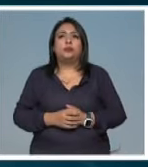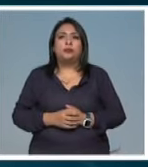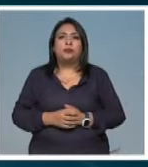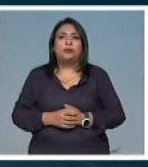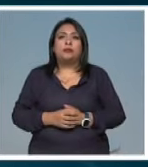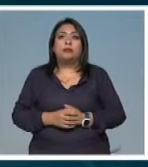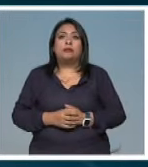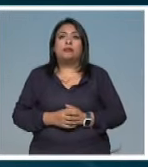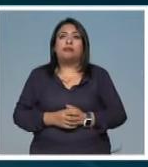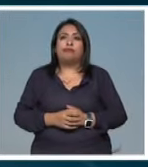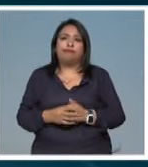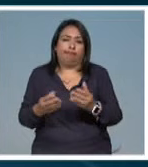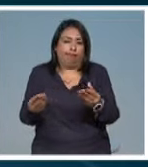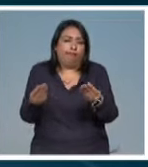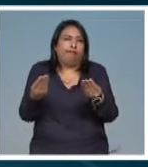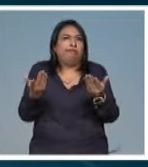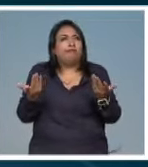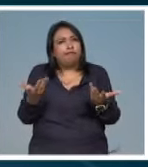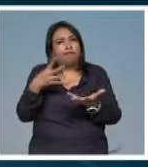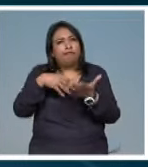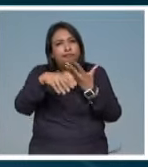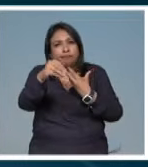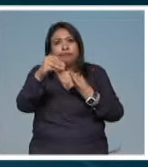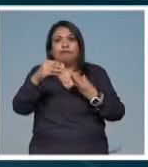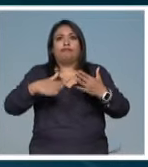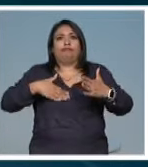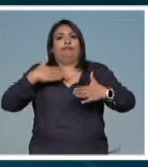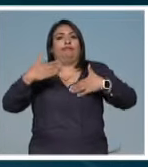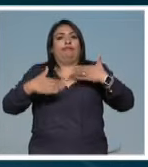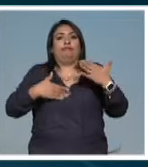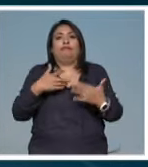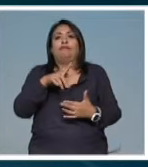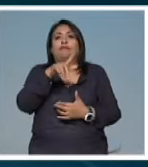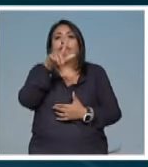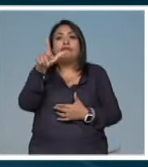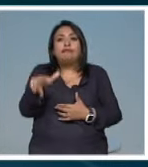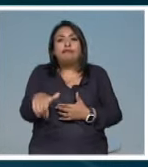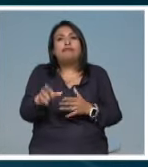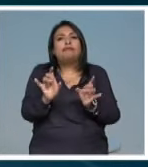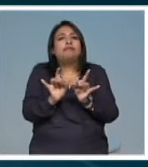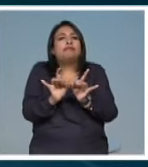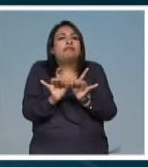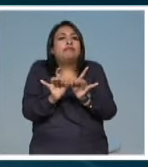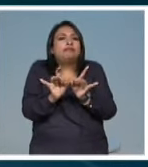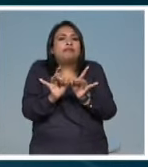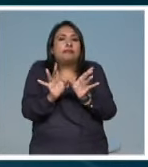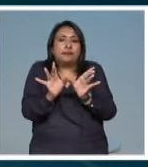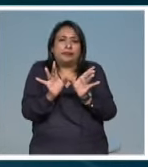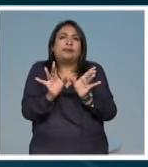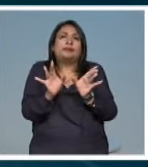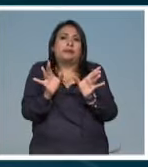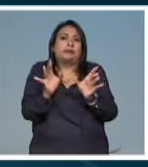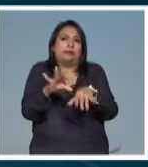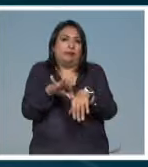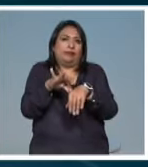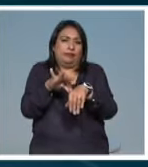Me devolvió cierta pues alegría, ¿no? Después de toda la situación que se